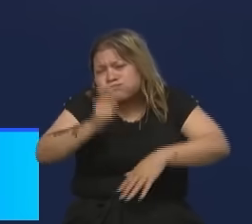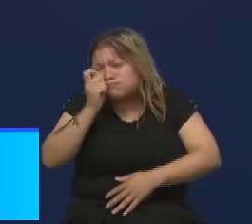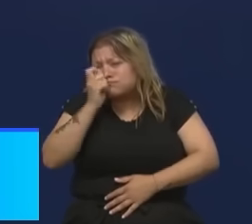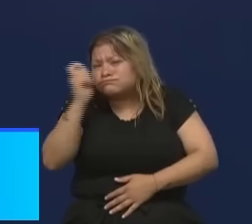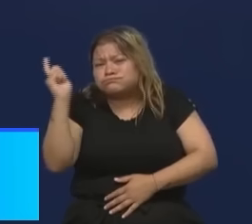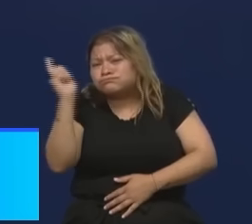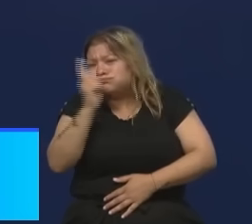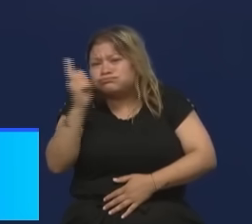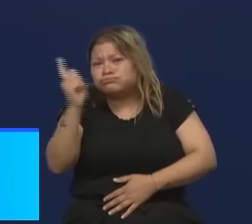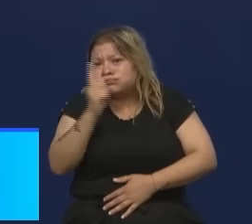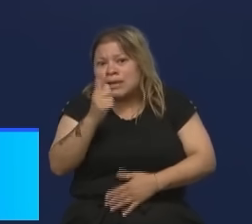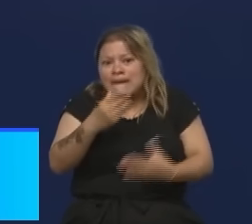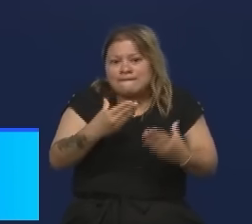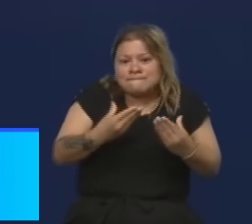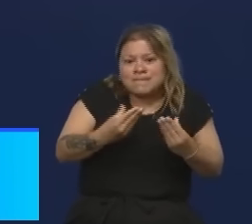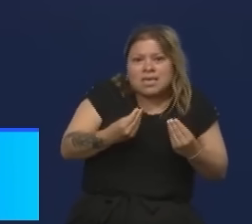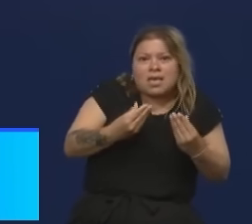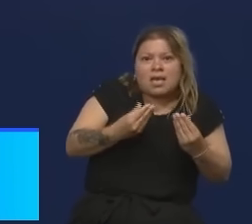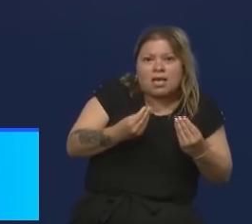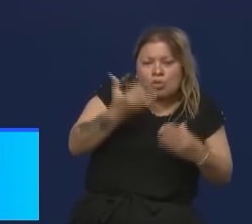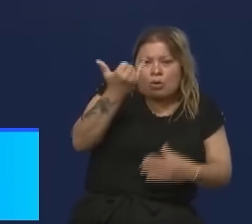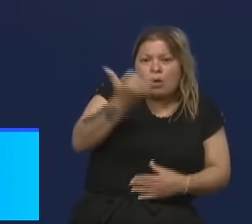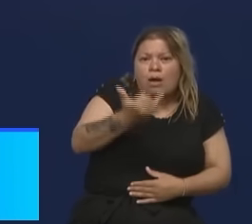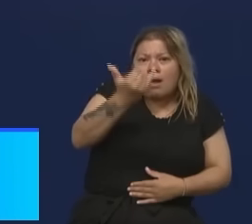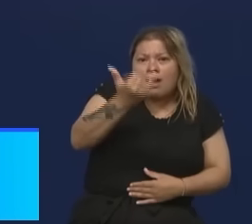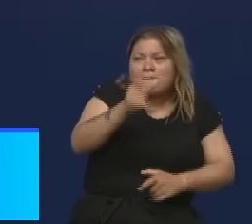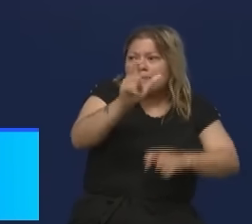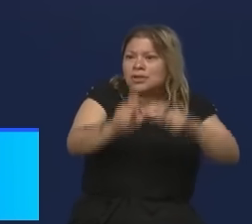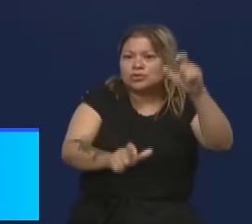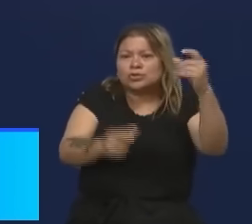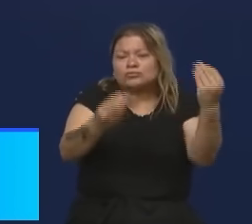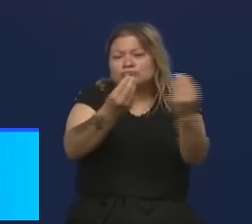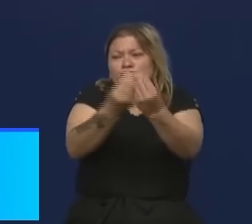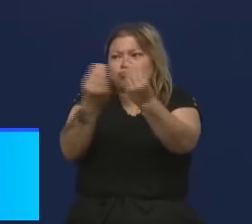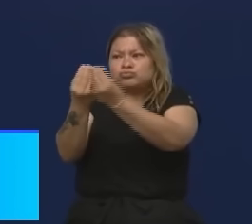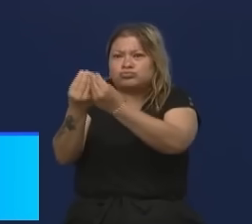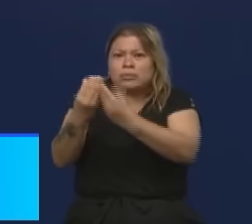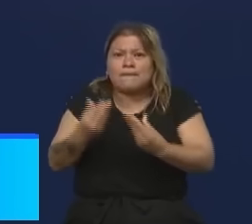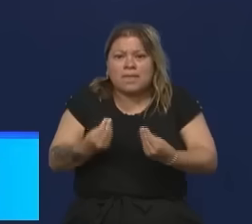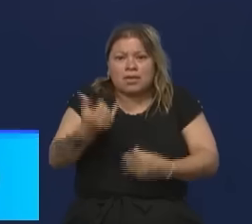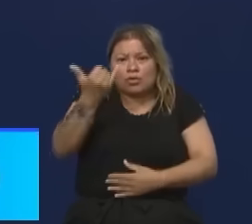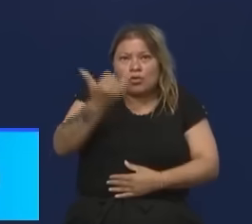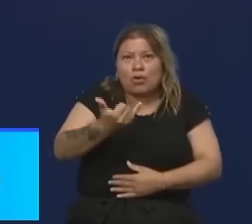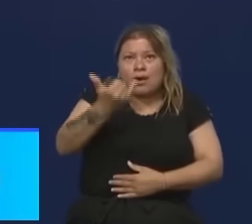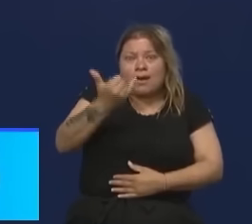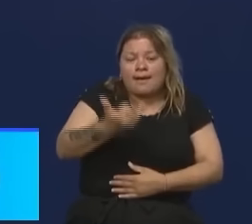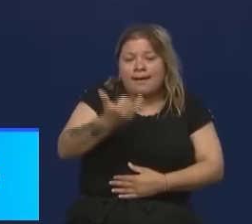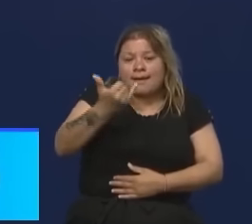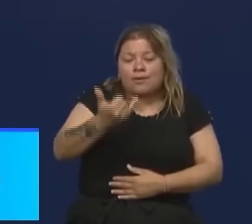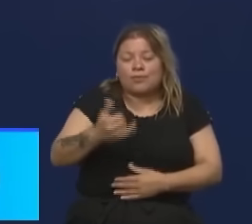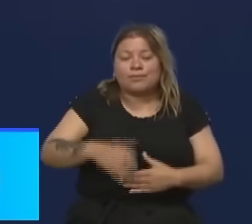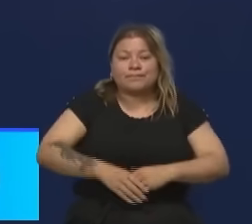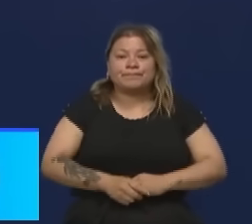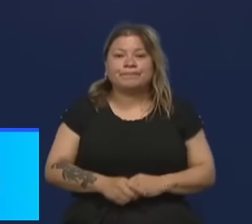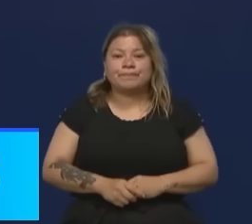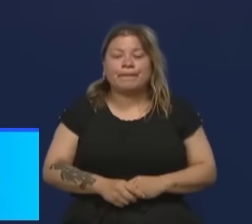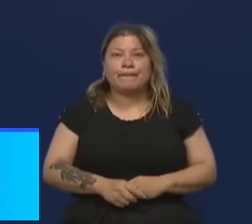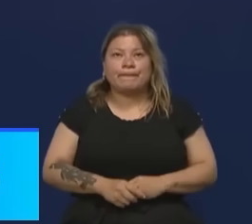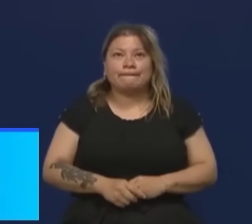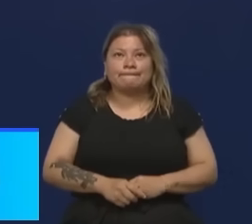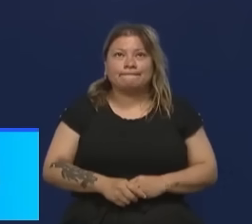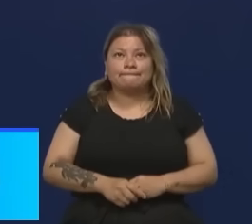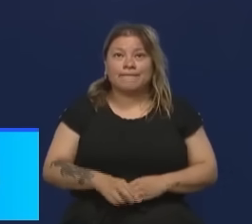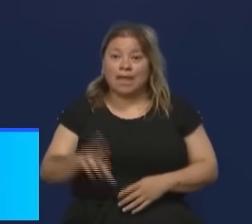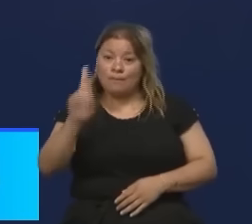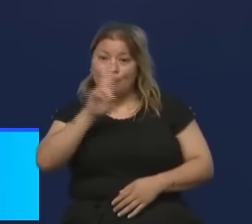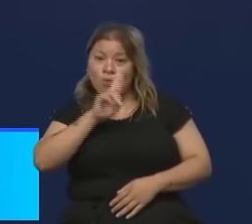minutos. El miedo se apoderó de miles de personas y la acción del agua mostró su peor cara.